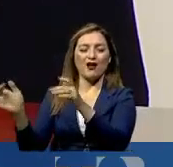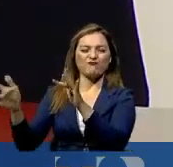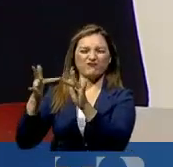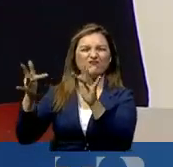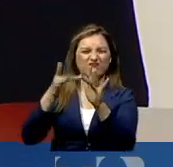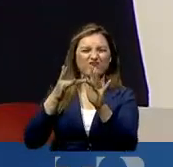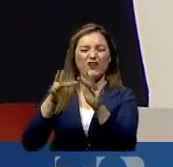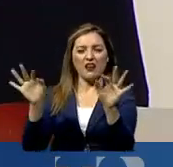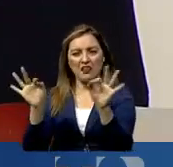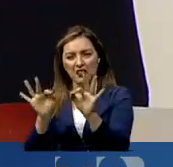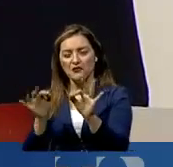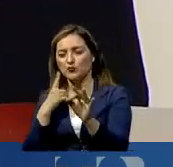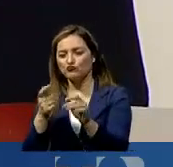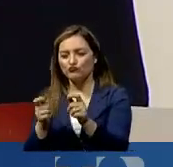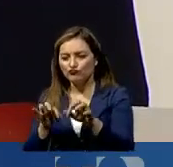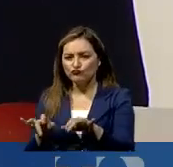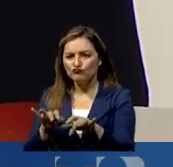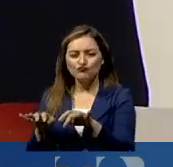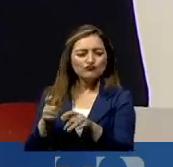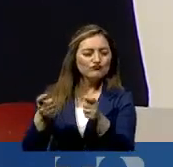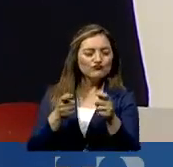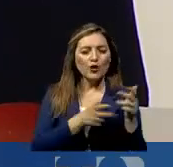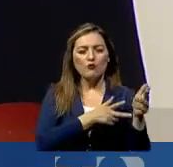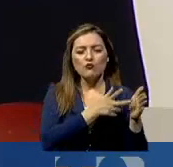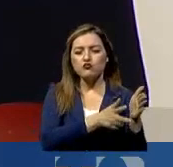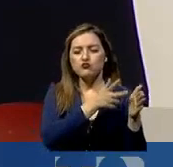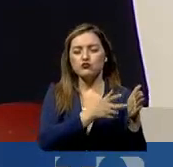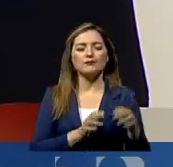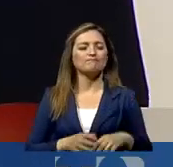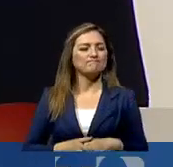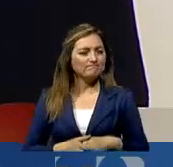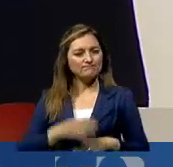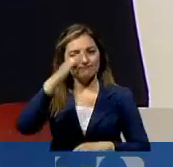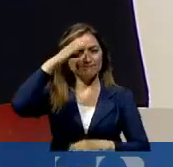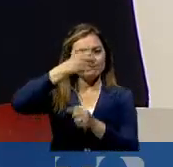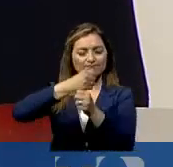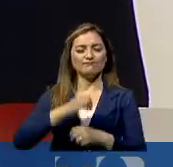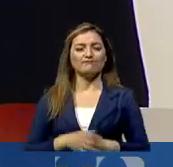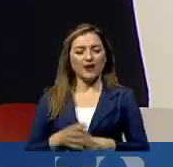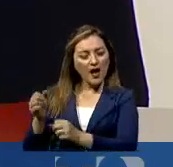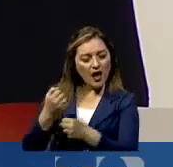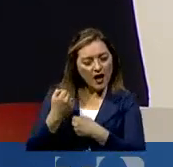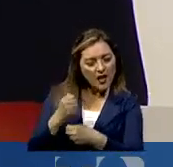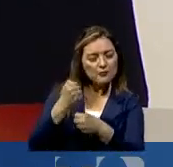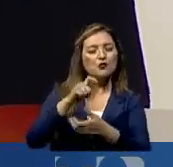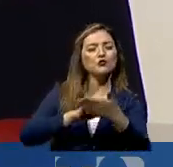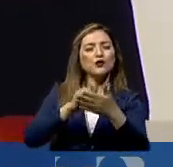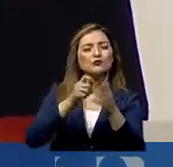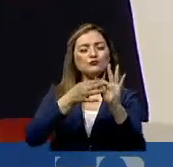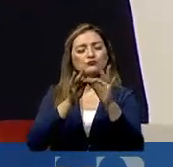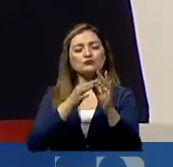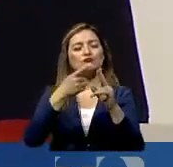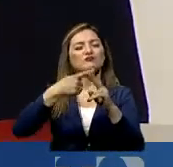personal de seguridad o sea guardias de seguridad personal de limpieza y luego para los contratos de mantenimiento también